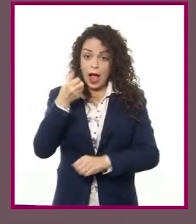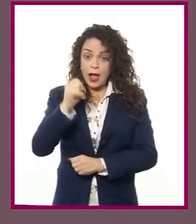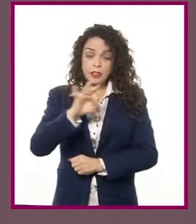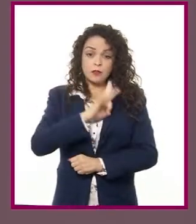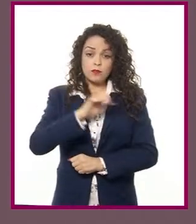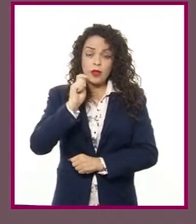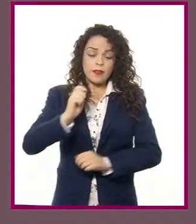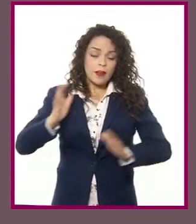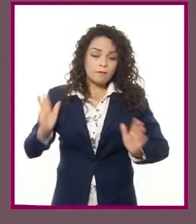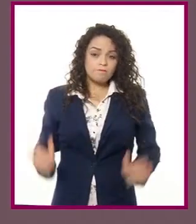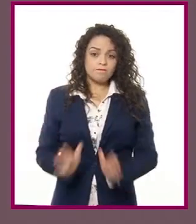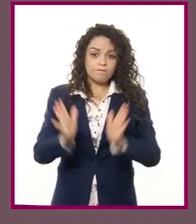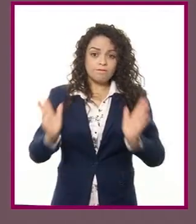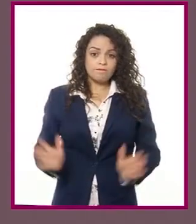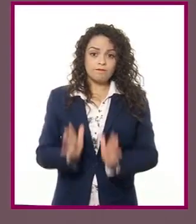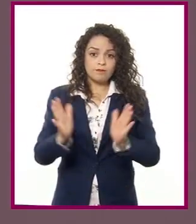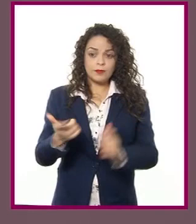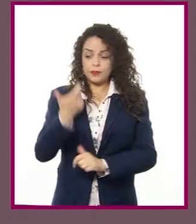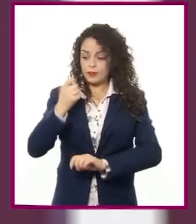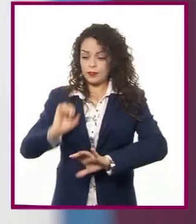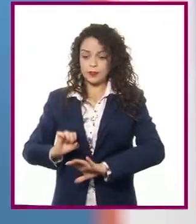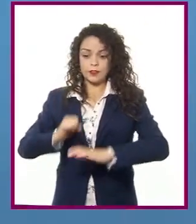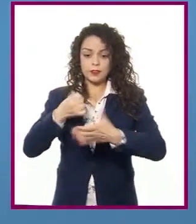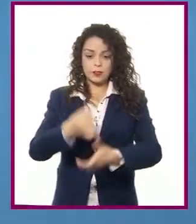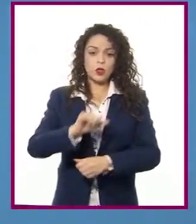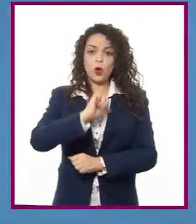fomentaría la inversión extranjera entre las partes.